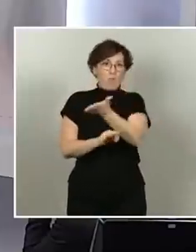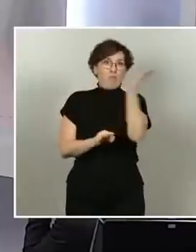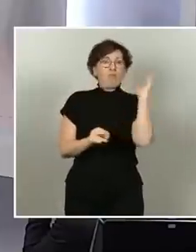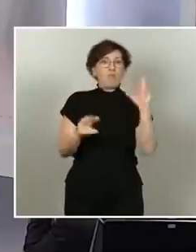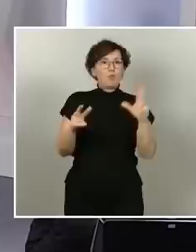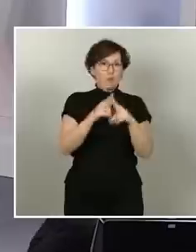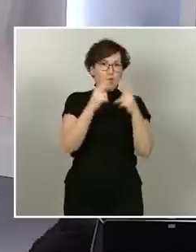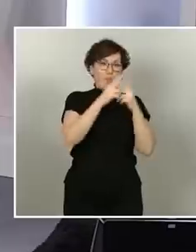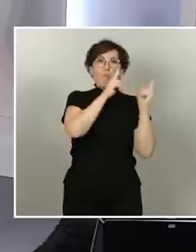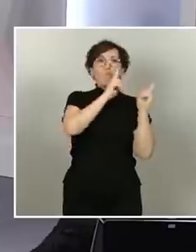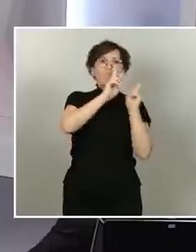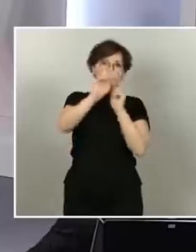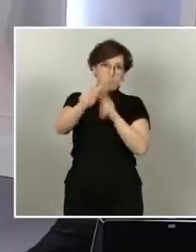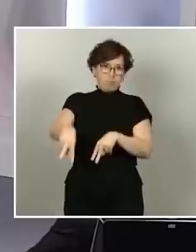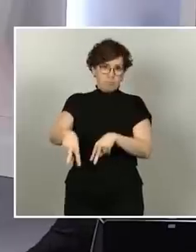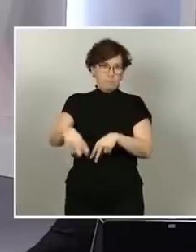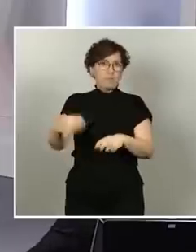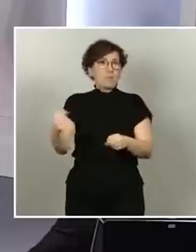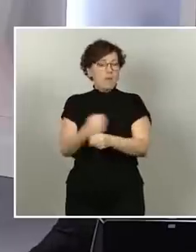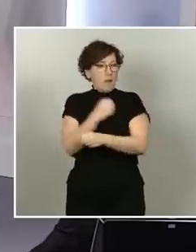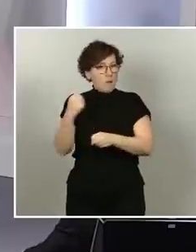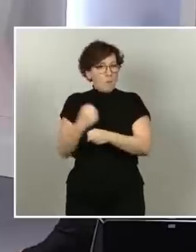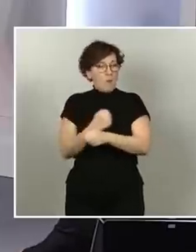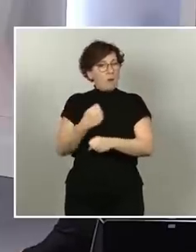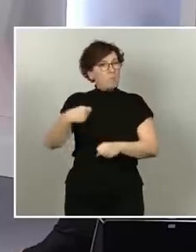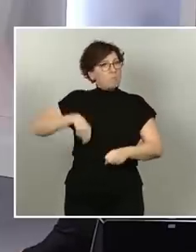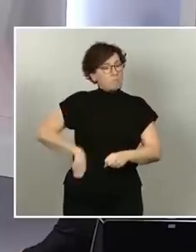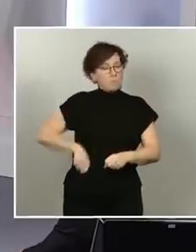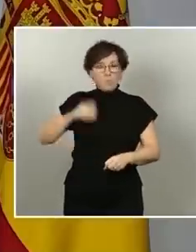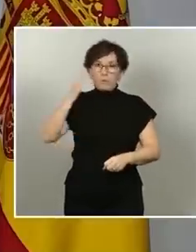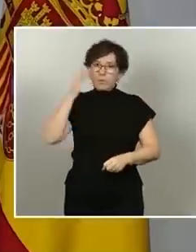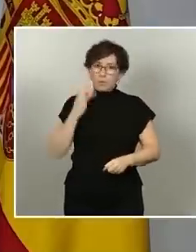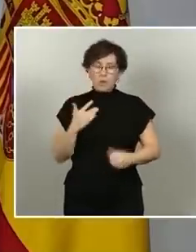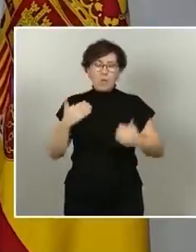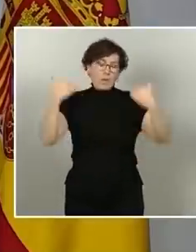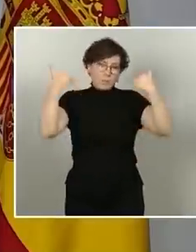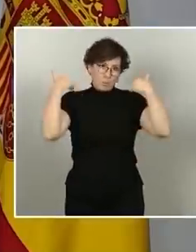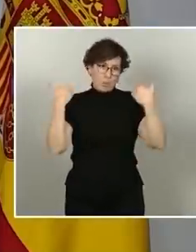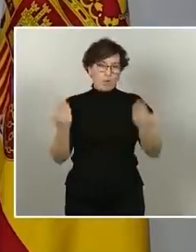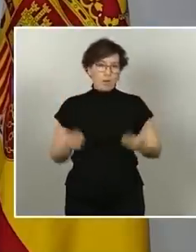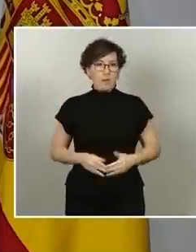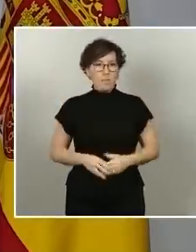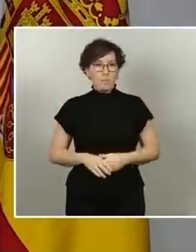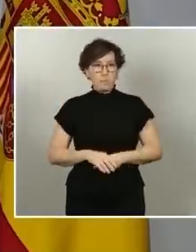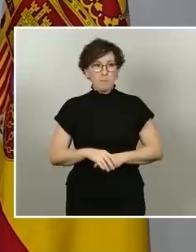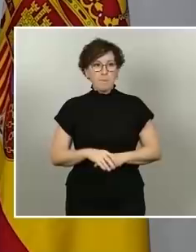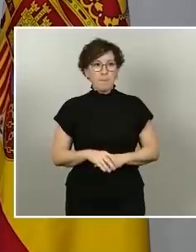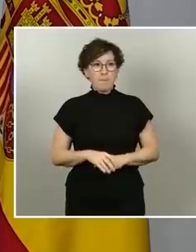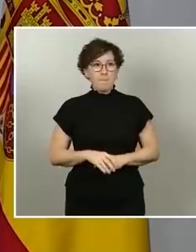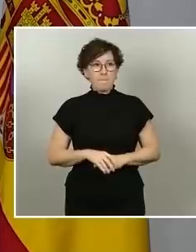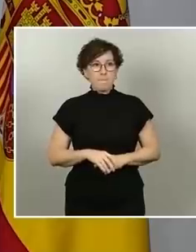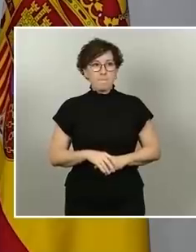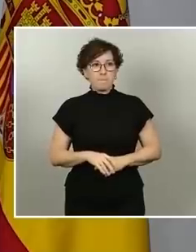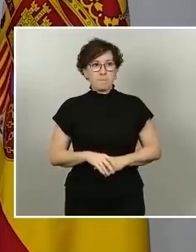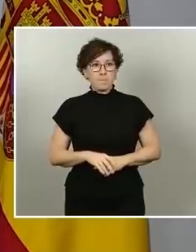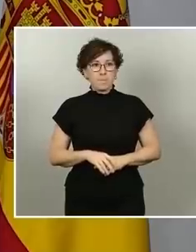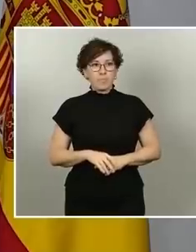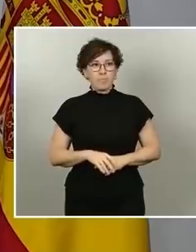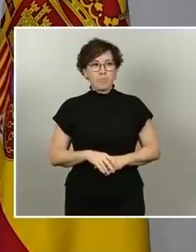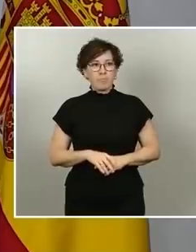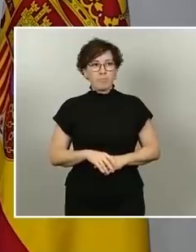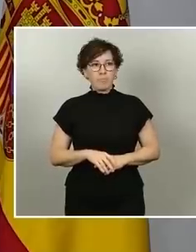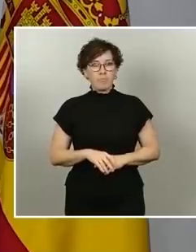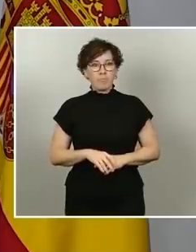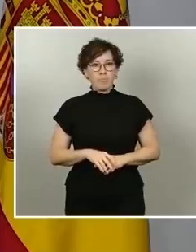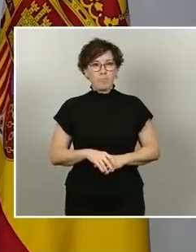como consecuencia de la pandemia. El de 23 de abril dijo que esos